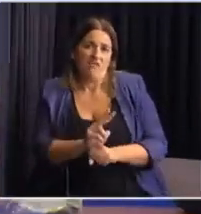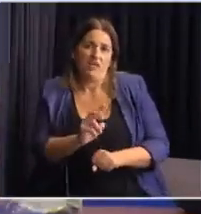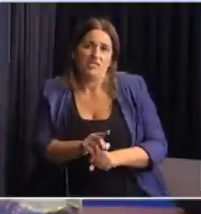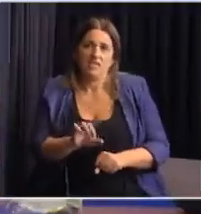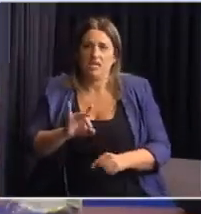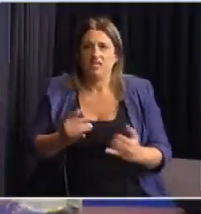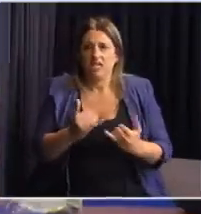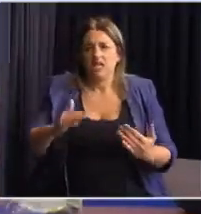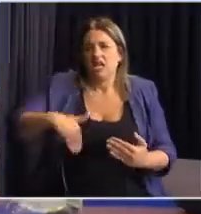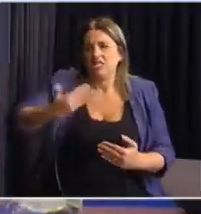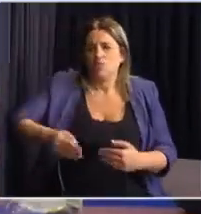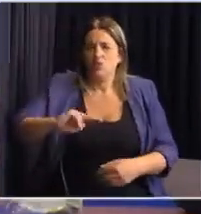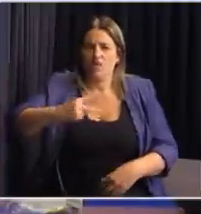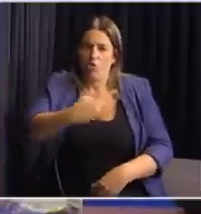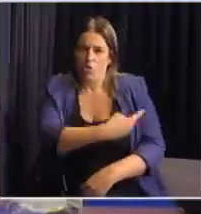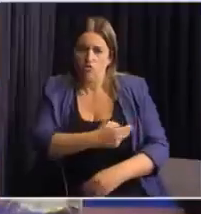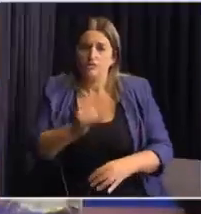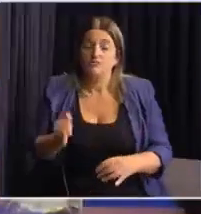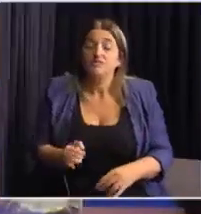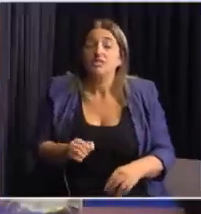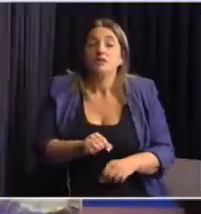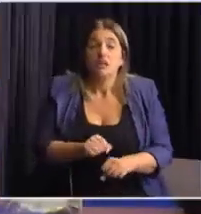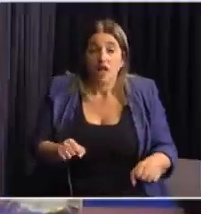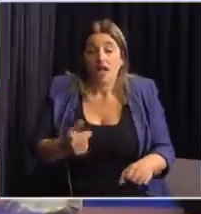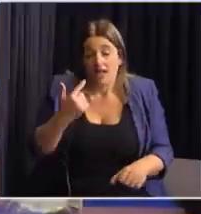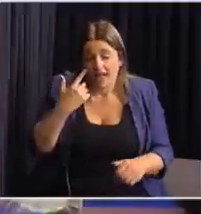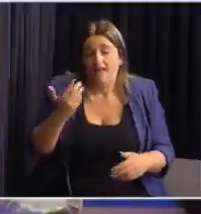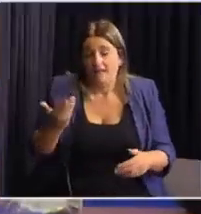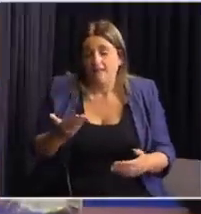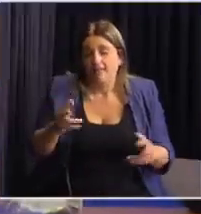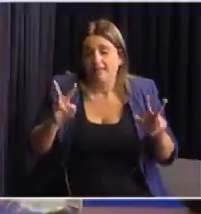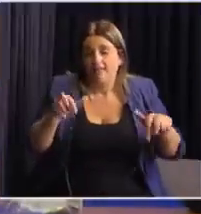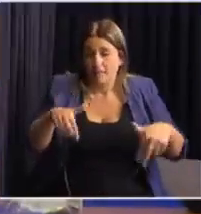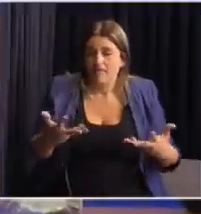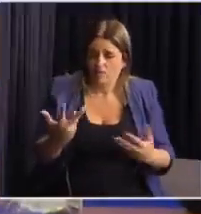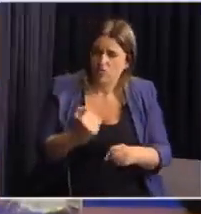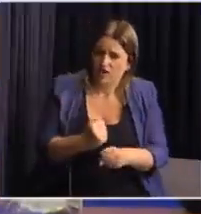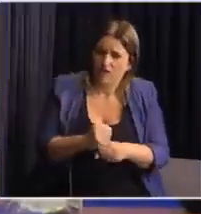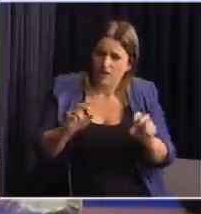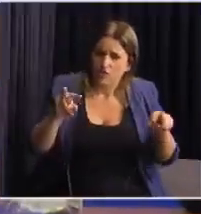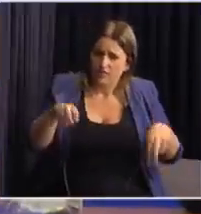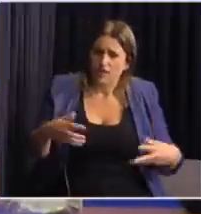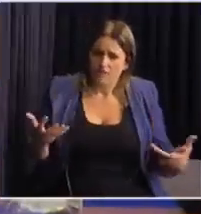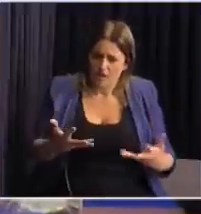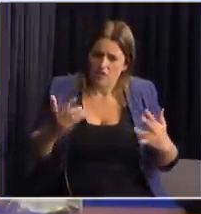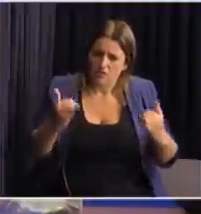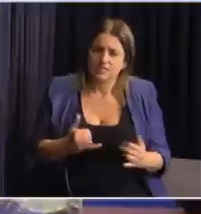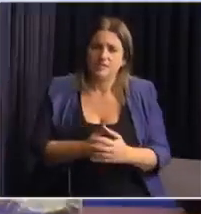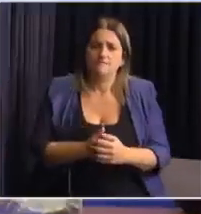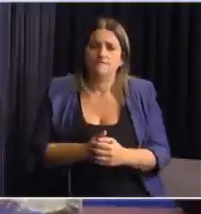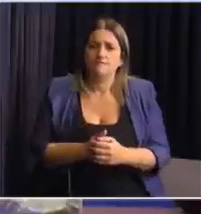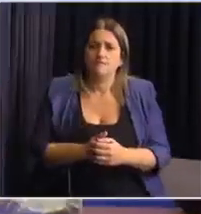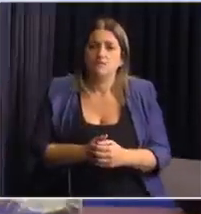los 15 días de la segunda dosis. O sea que sí está en carpeta, sí se está trabajando en el tema activamente,